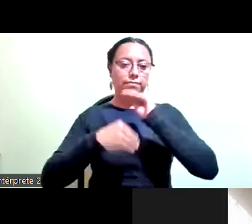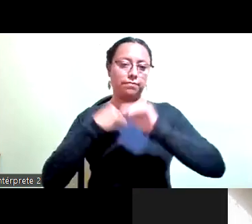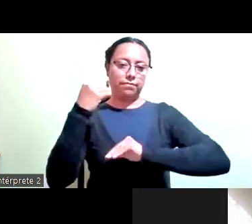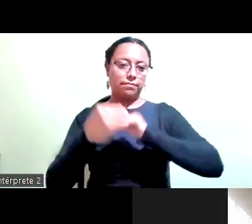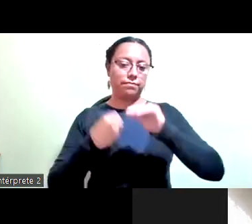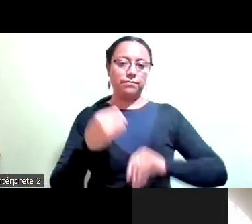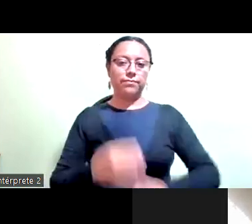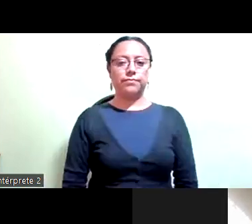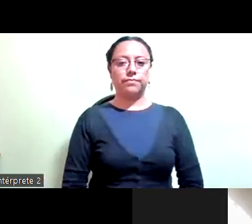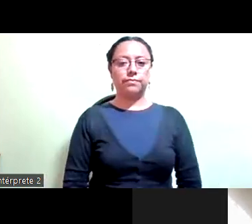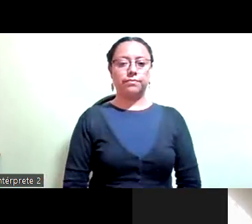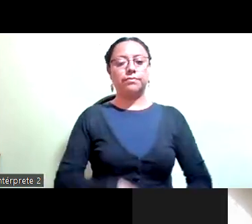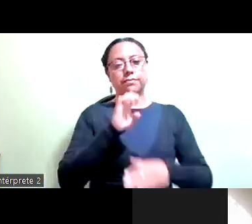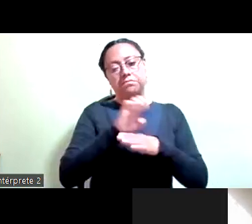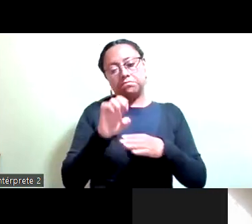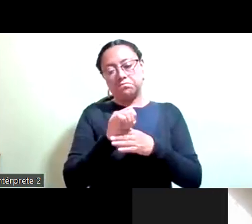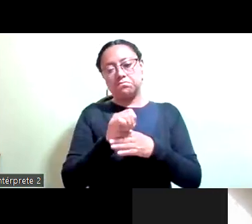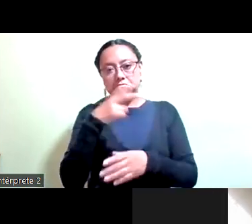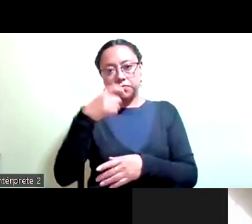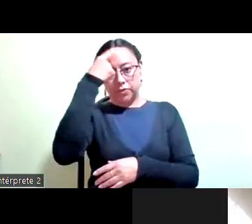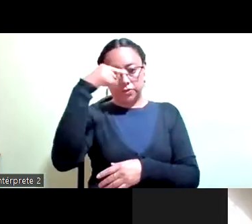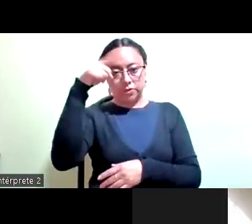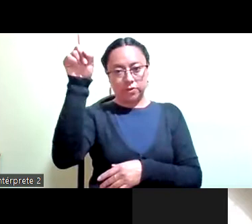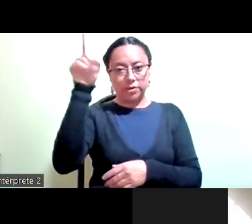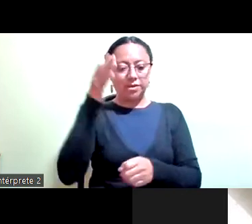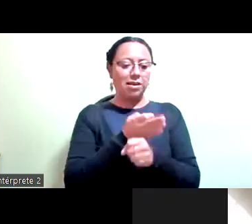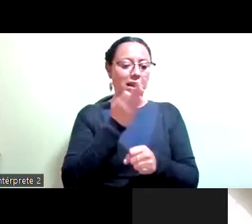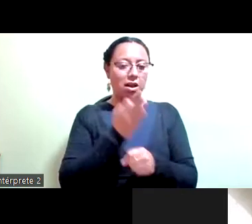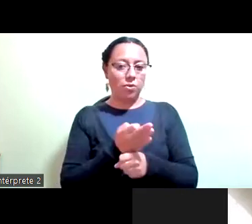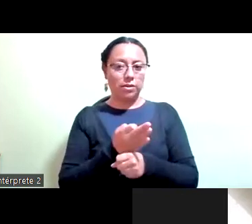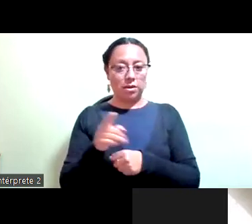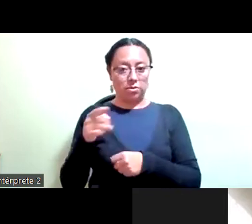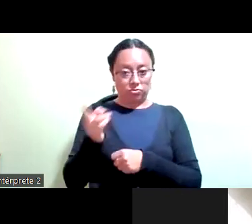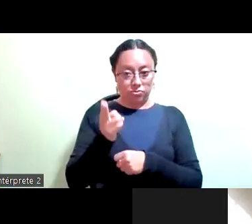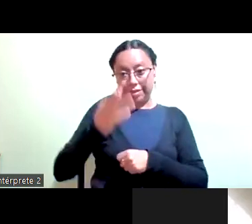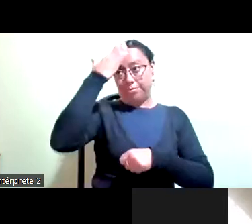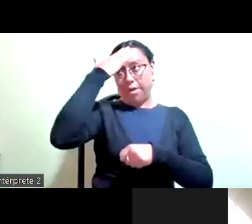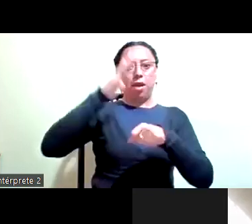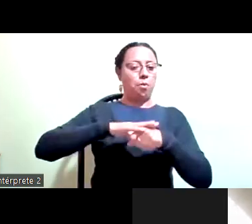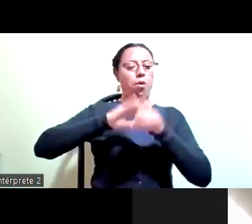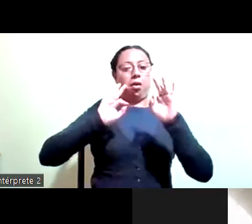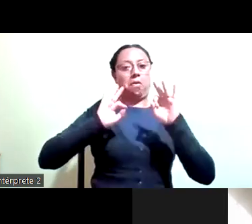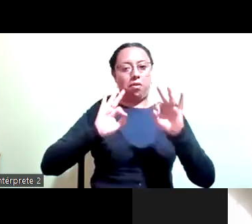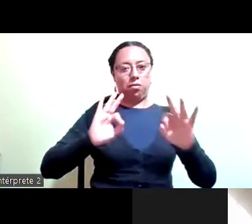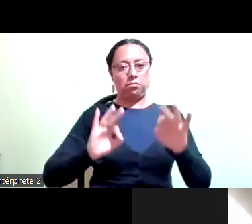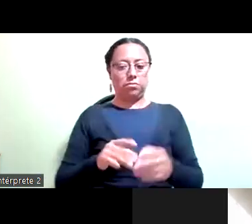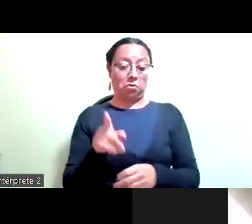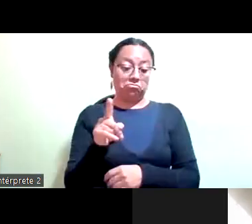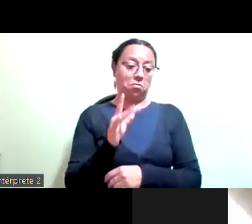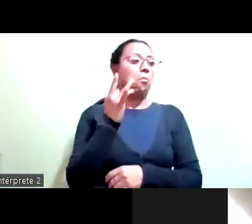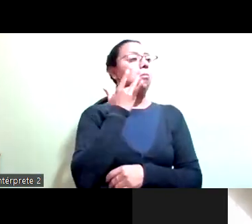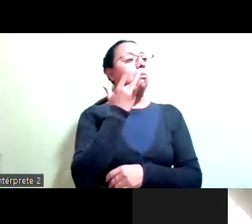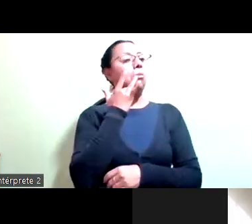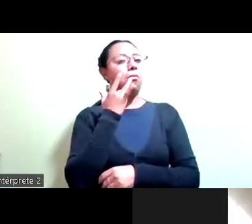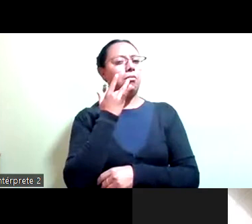pues es fácil, no necesita tener tan buena memoria de la cual usted presume para